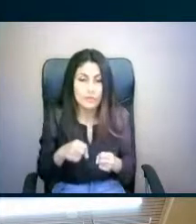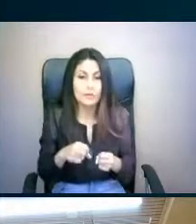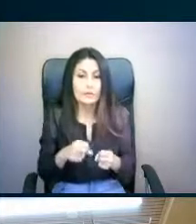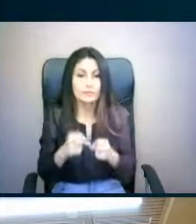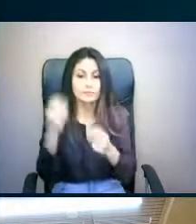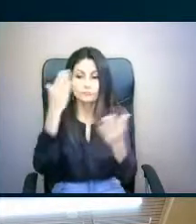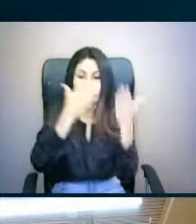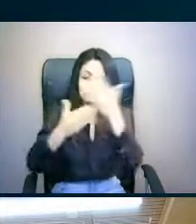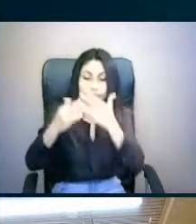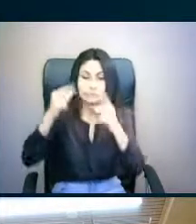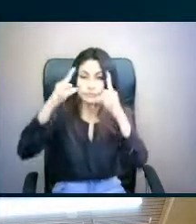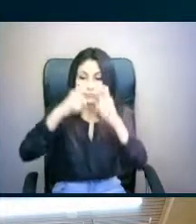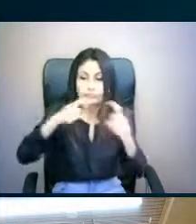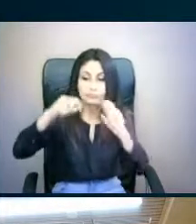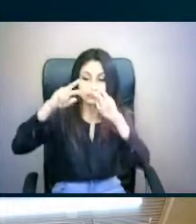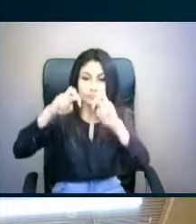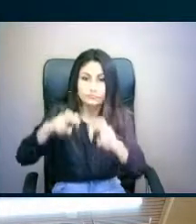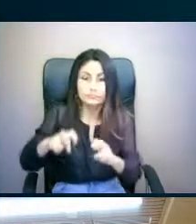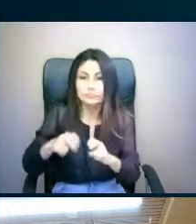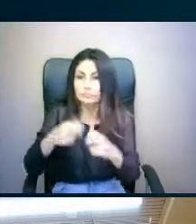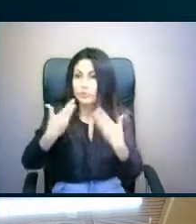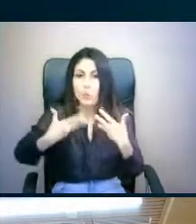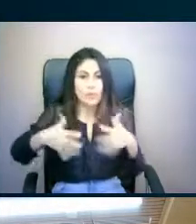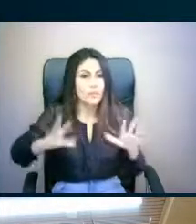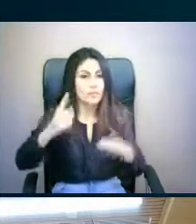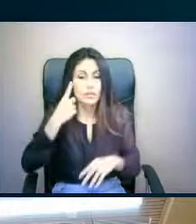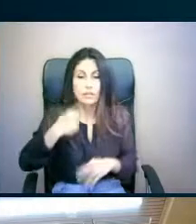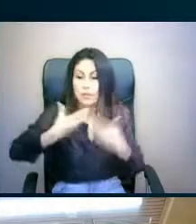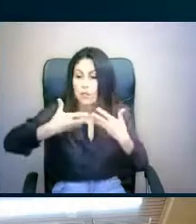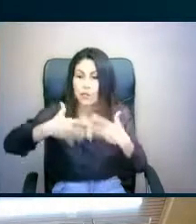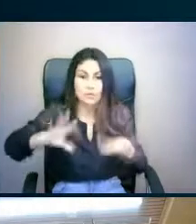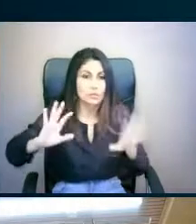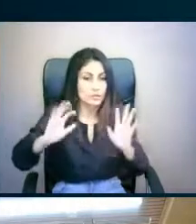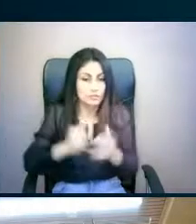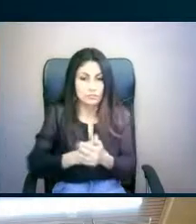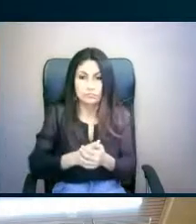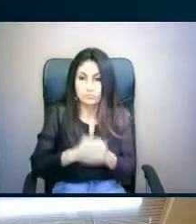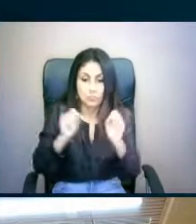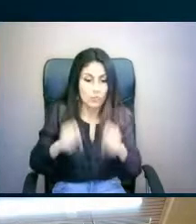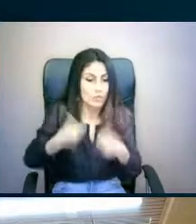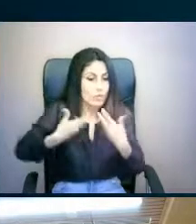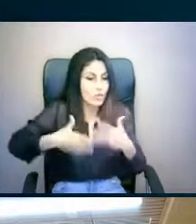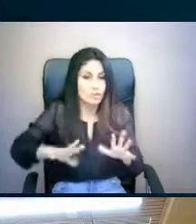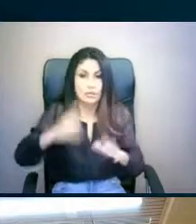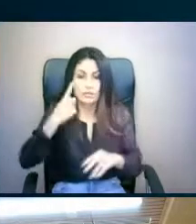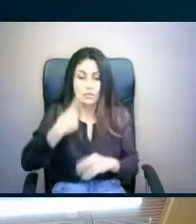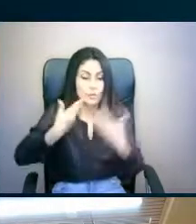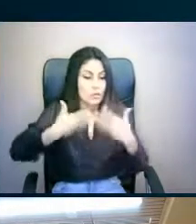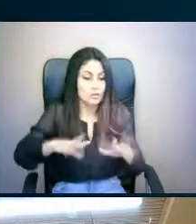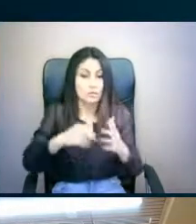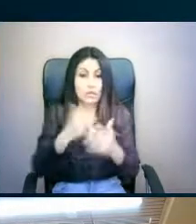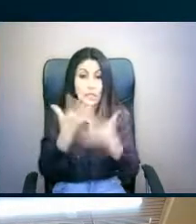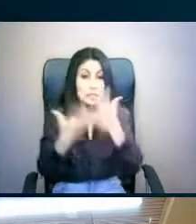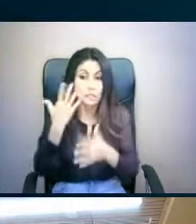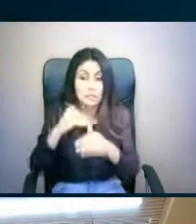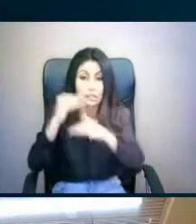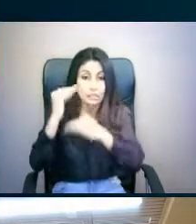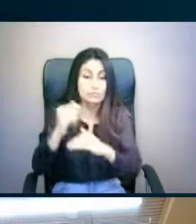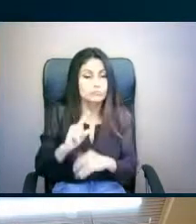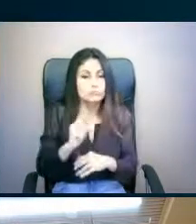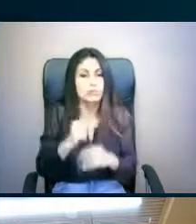un tiempo de análisis el que sea deseado y sin limitantes. La frecuencia de este análisis es diaria.